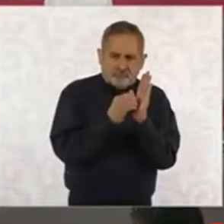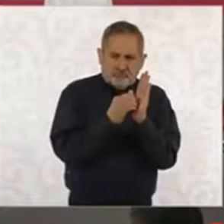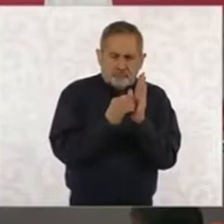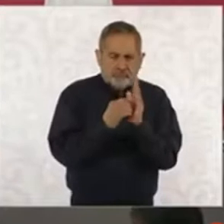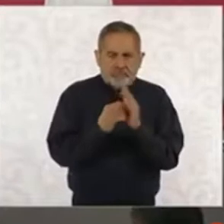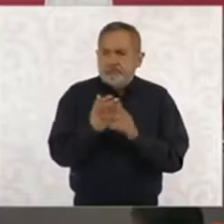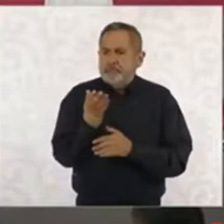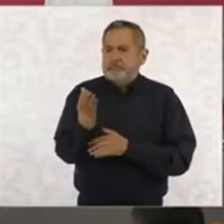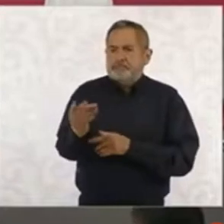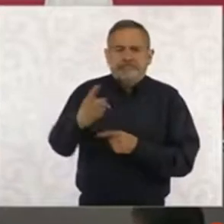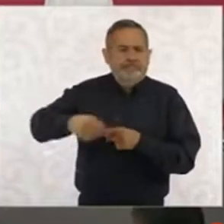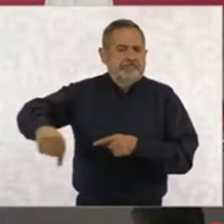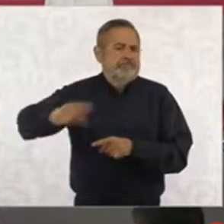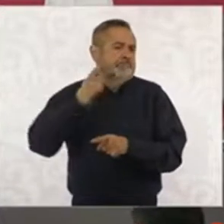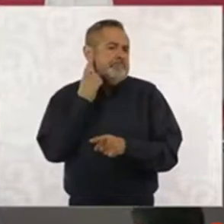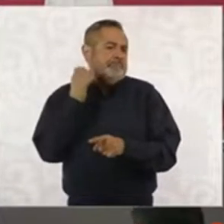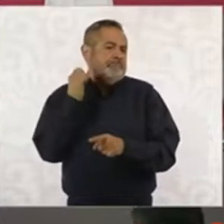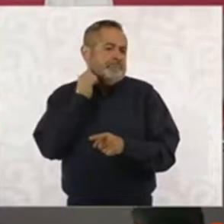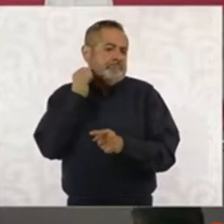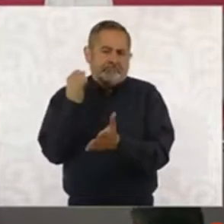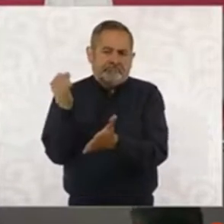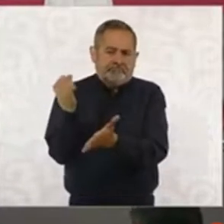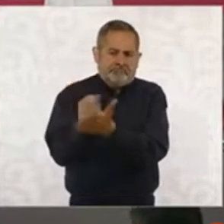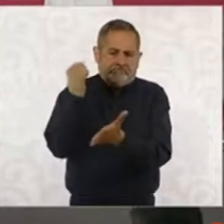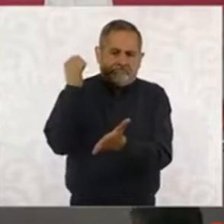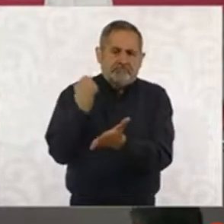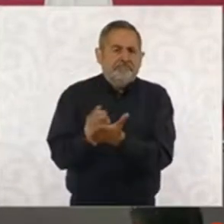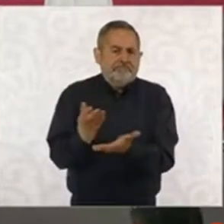el Congreso y aprobada.